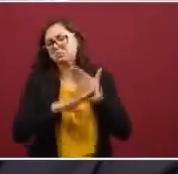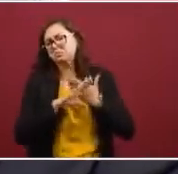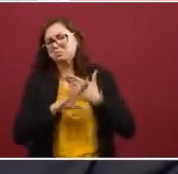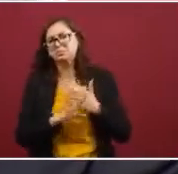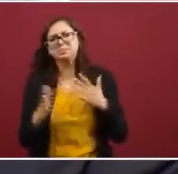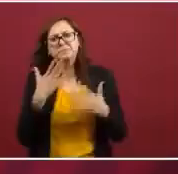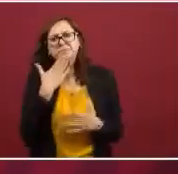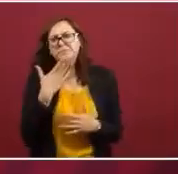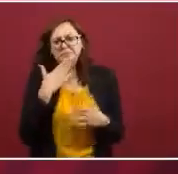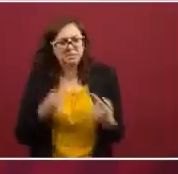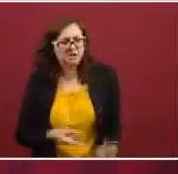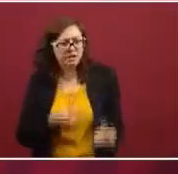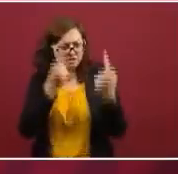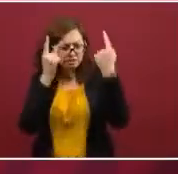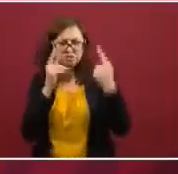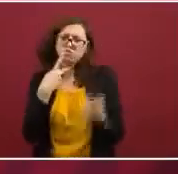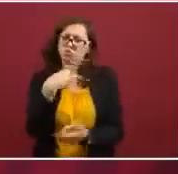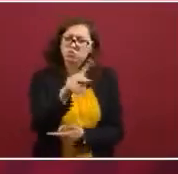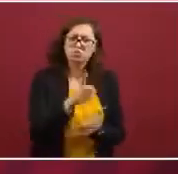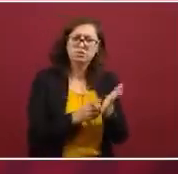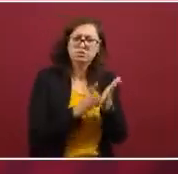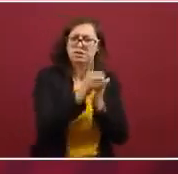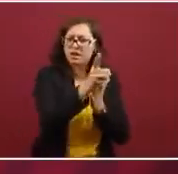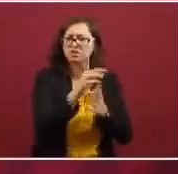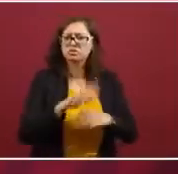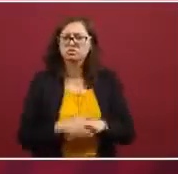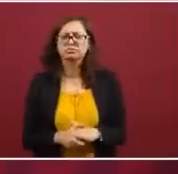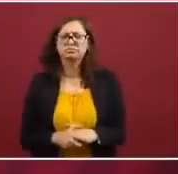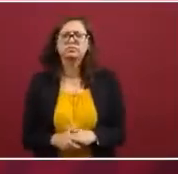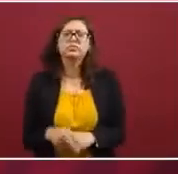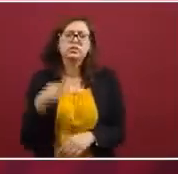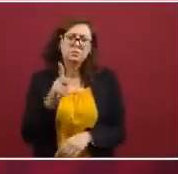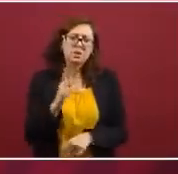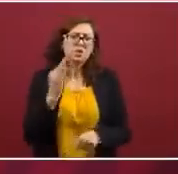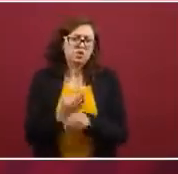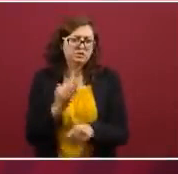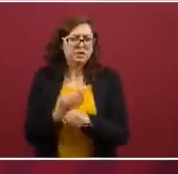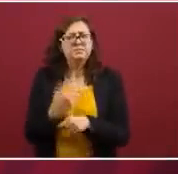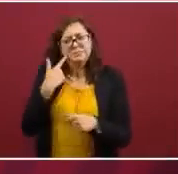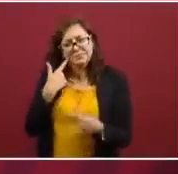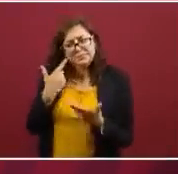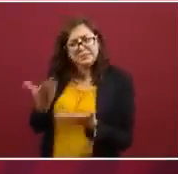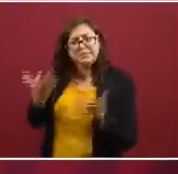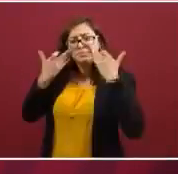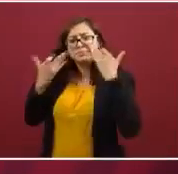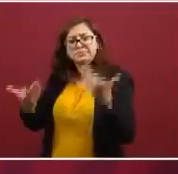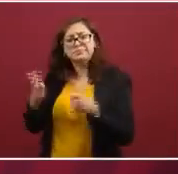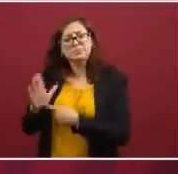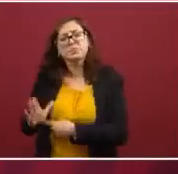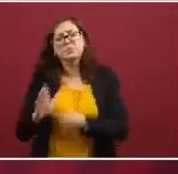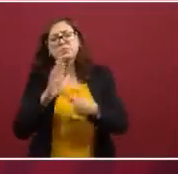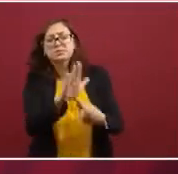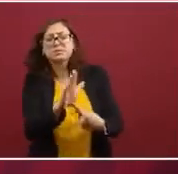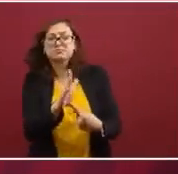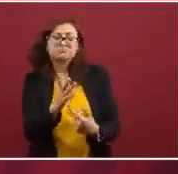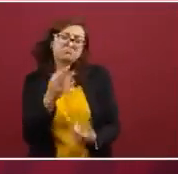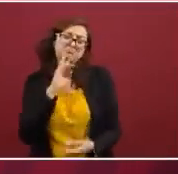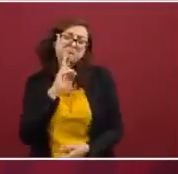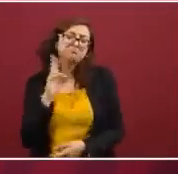el derecho a disentir. Pero sí es una forma de responderles de que